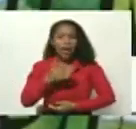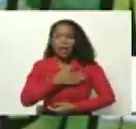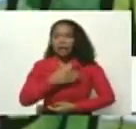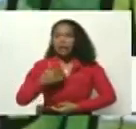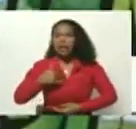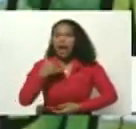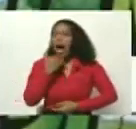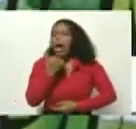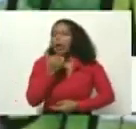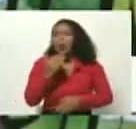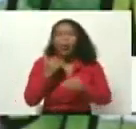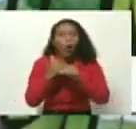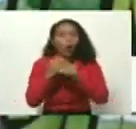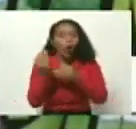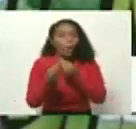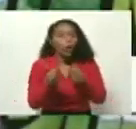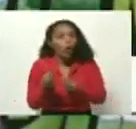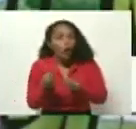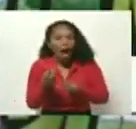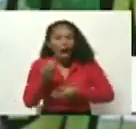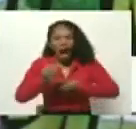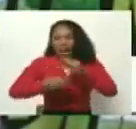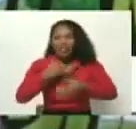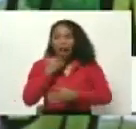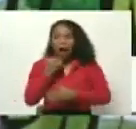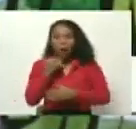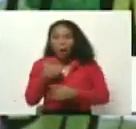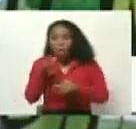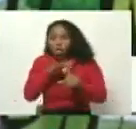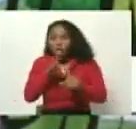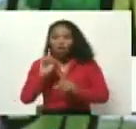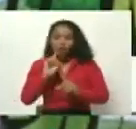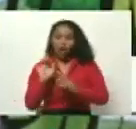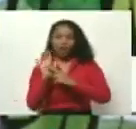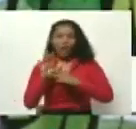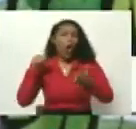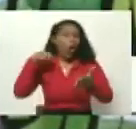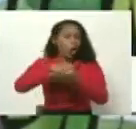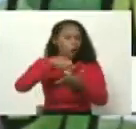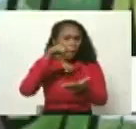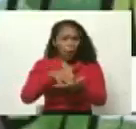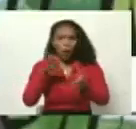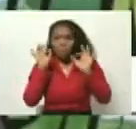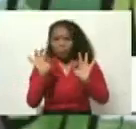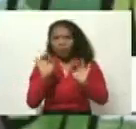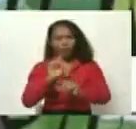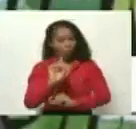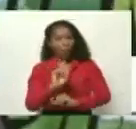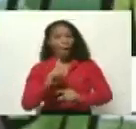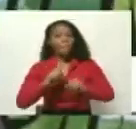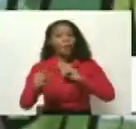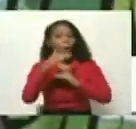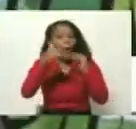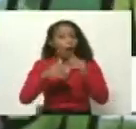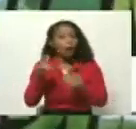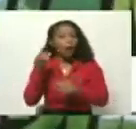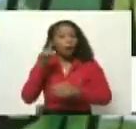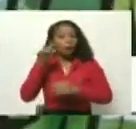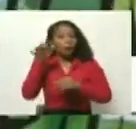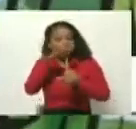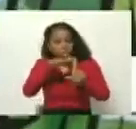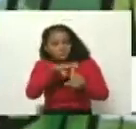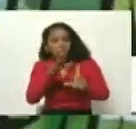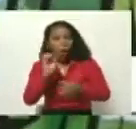pretendiera hacer algo, no me refiero a un golpe específicamente, pero bajo el engaño